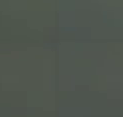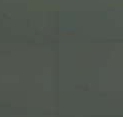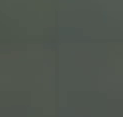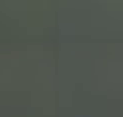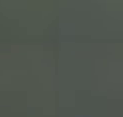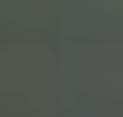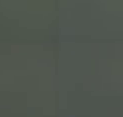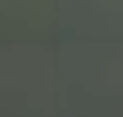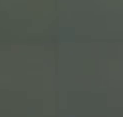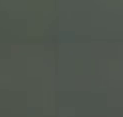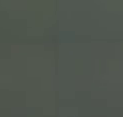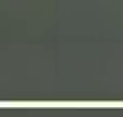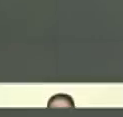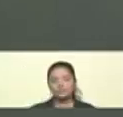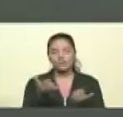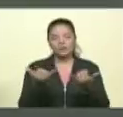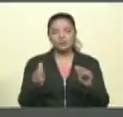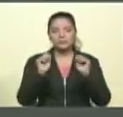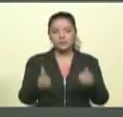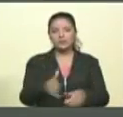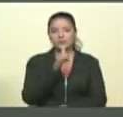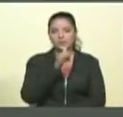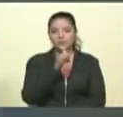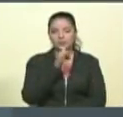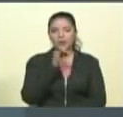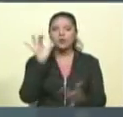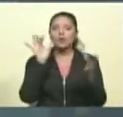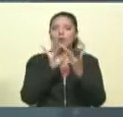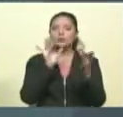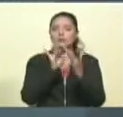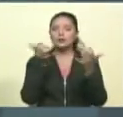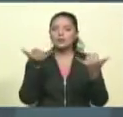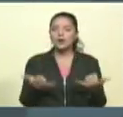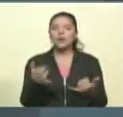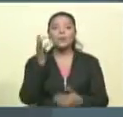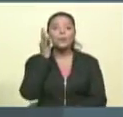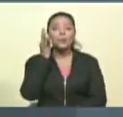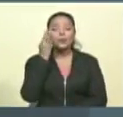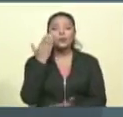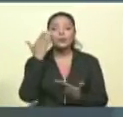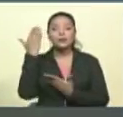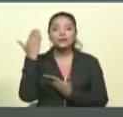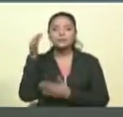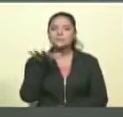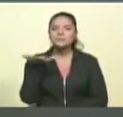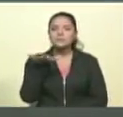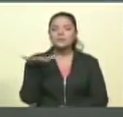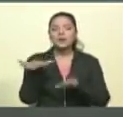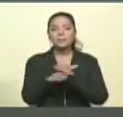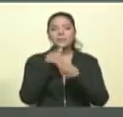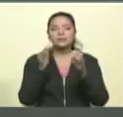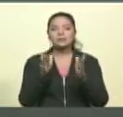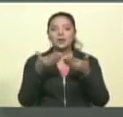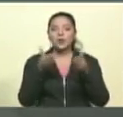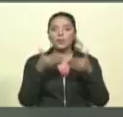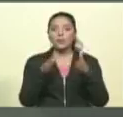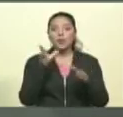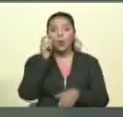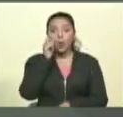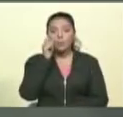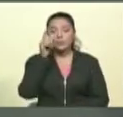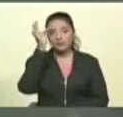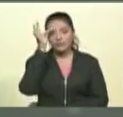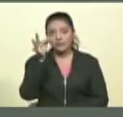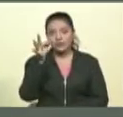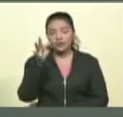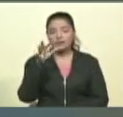acompaña en este recorrido. De inmediato comenzamos, hacemos un contacto con Enny Ángel. Ella se encuentra en la sede del Ministerio Público. El fiscal general de la República,